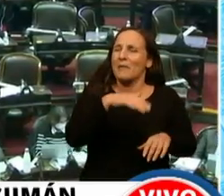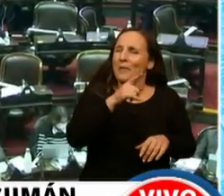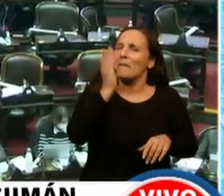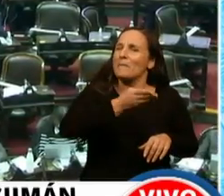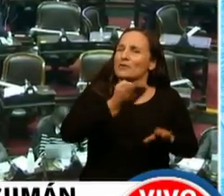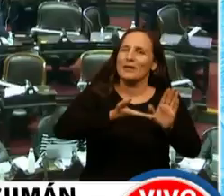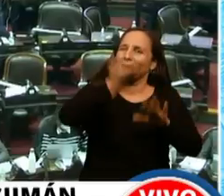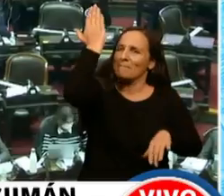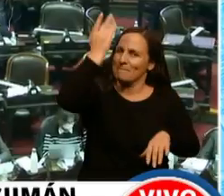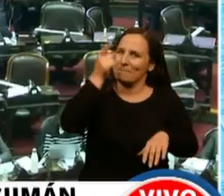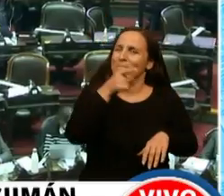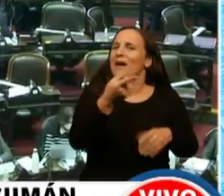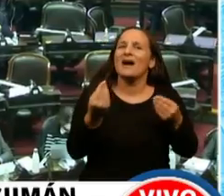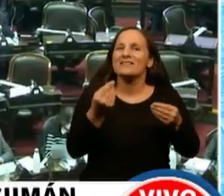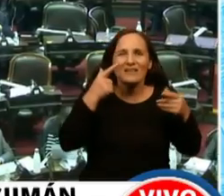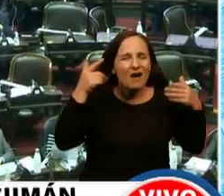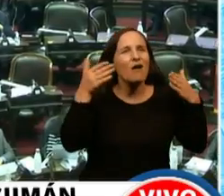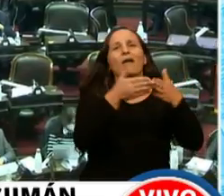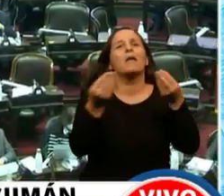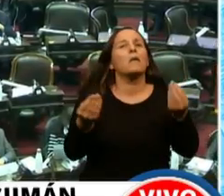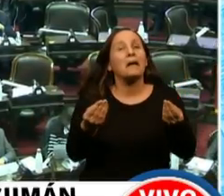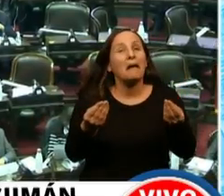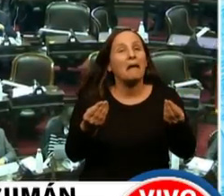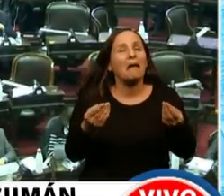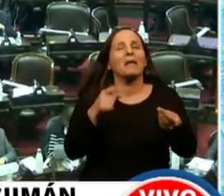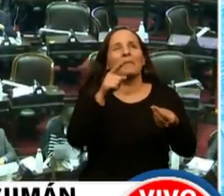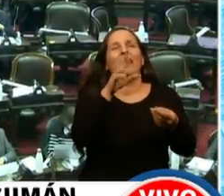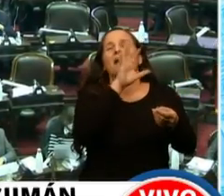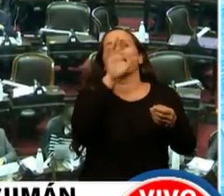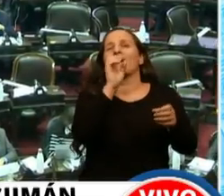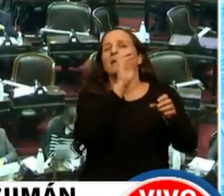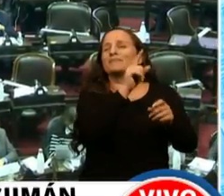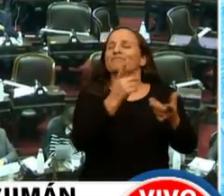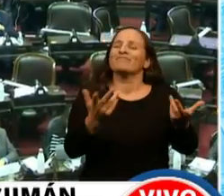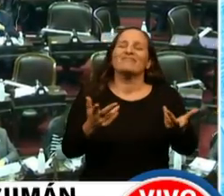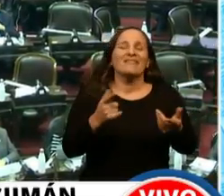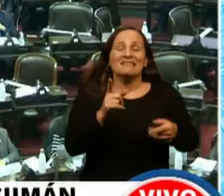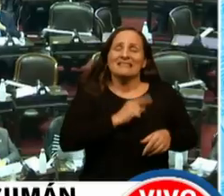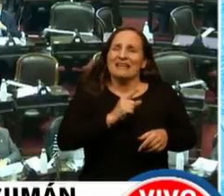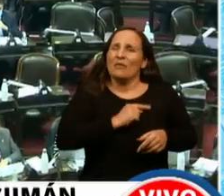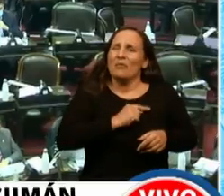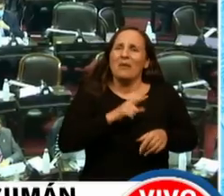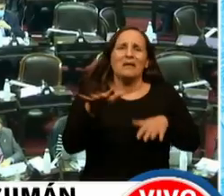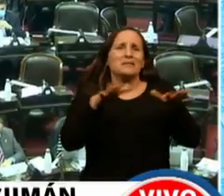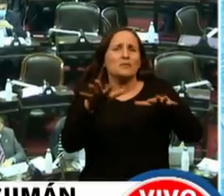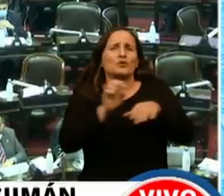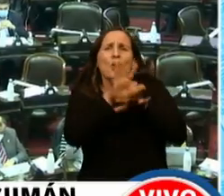para satisfacer las alicaídas arcas provinciales es sumamente penoso que en plena pandemia y con el solo fin de